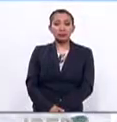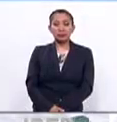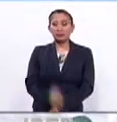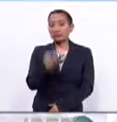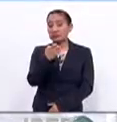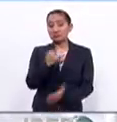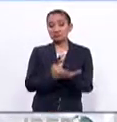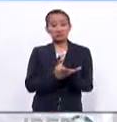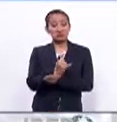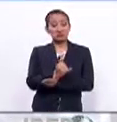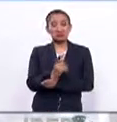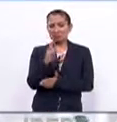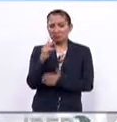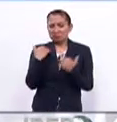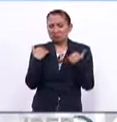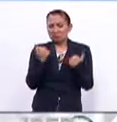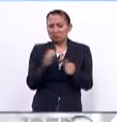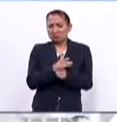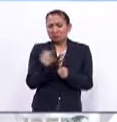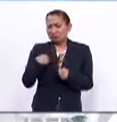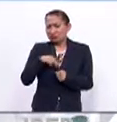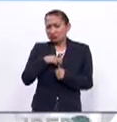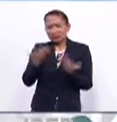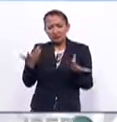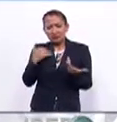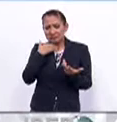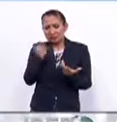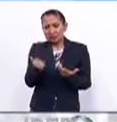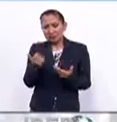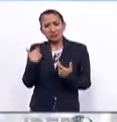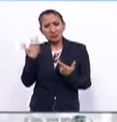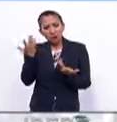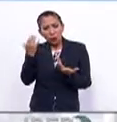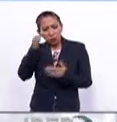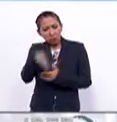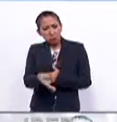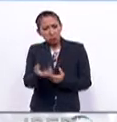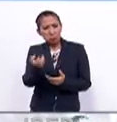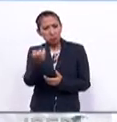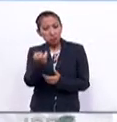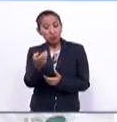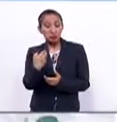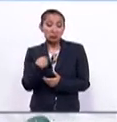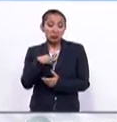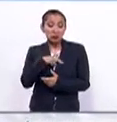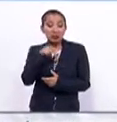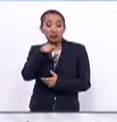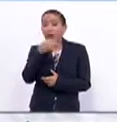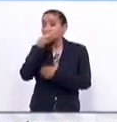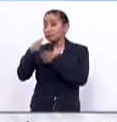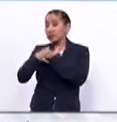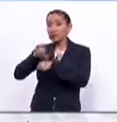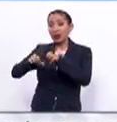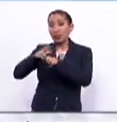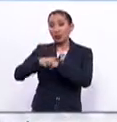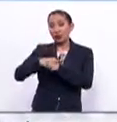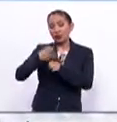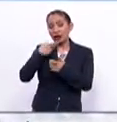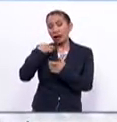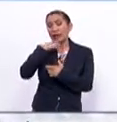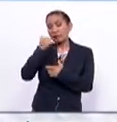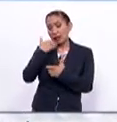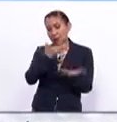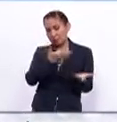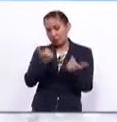Es una decisión que es incomprensible para nosotros y ni siquiera es aceptable. Por eso, he llamado al embajador Krina a